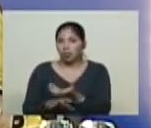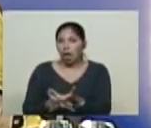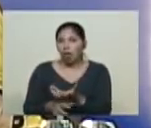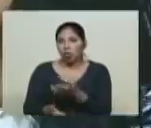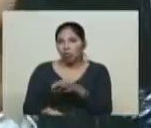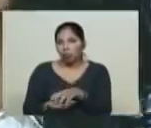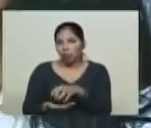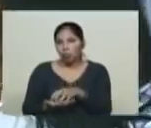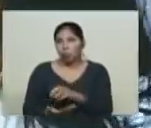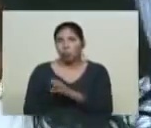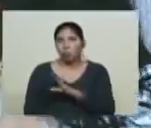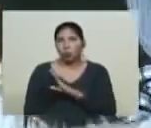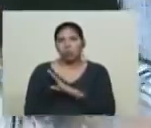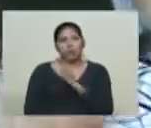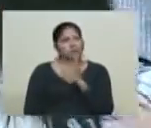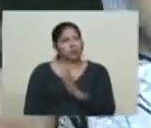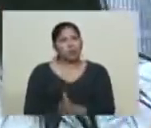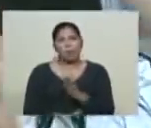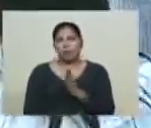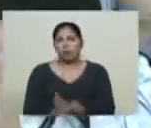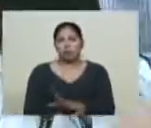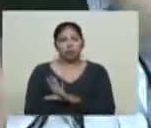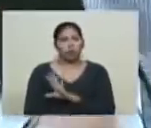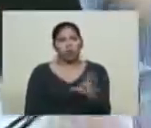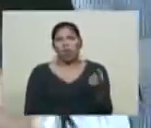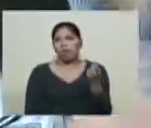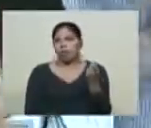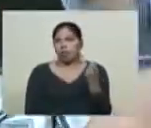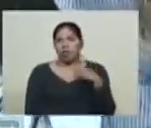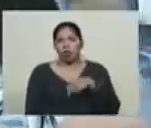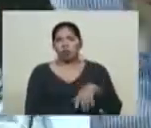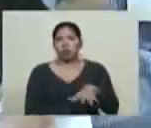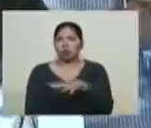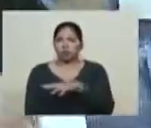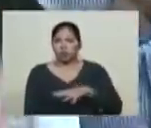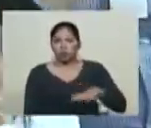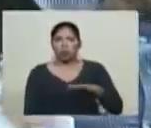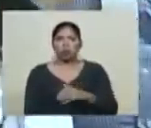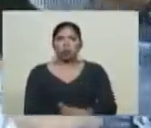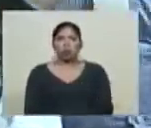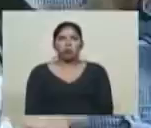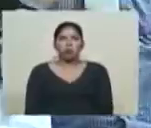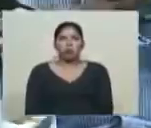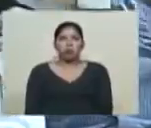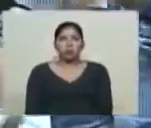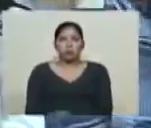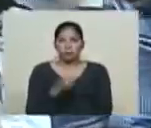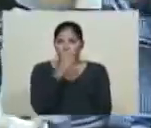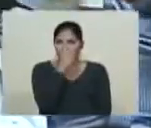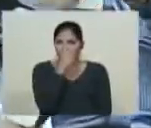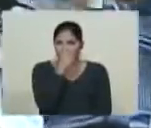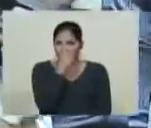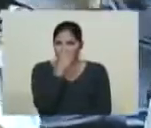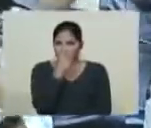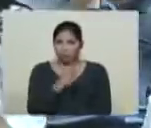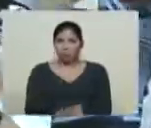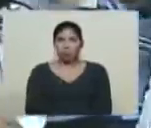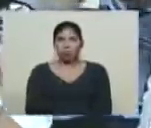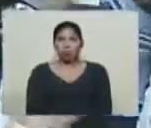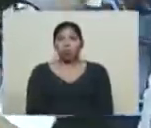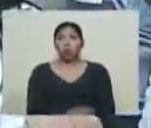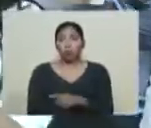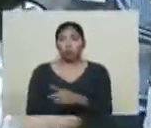ser siempre. No debe faltar pentavalente para los niños y niñas de Venezuela, ministro. Usted me hace lo que haya que